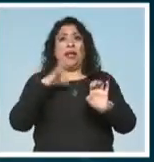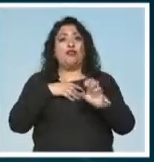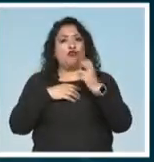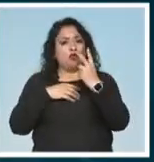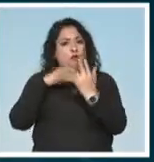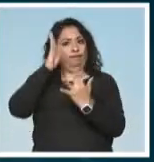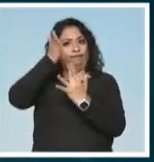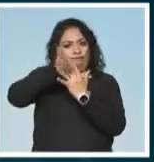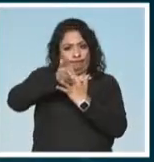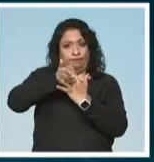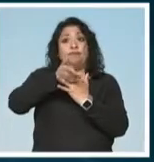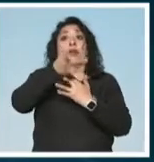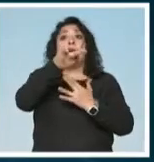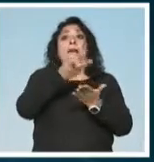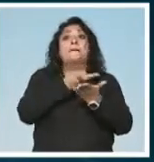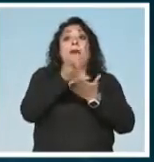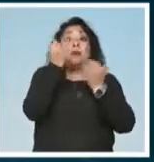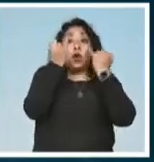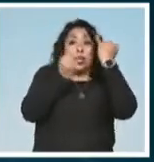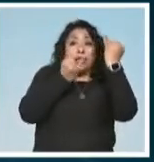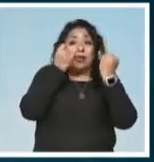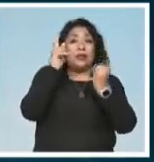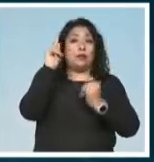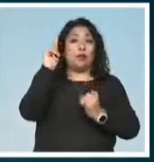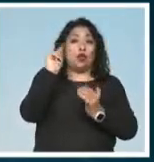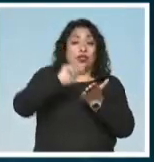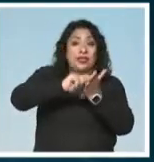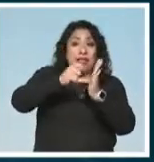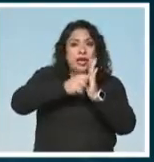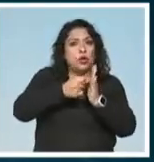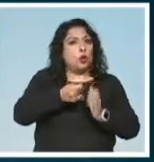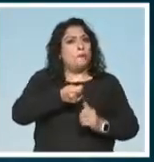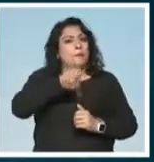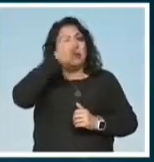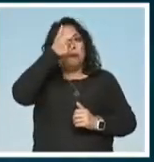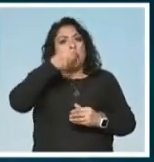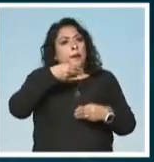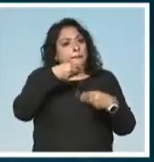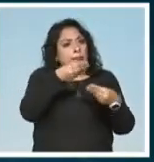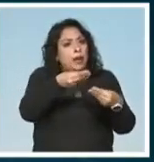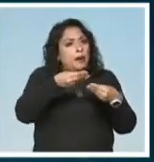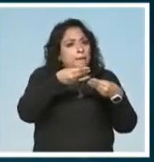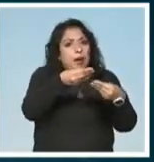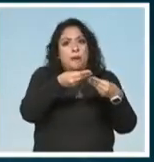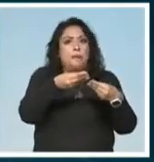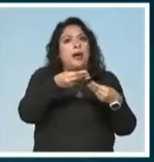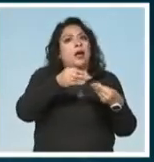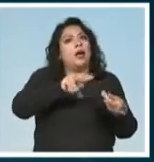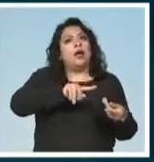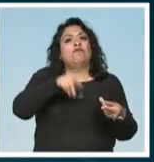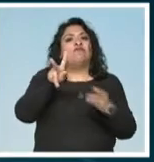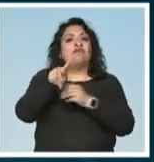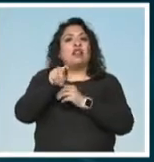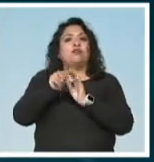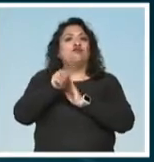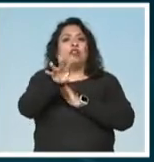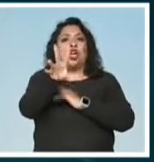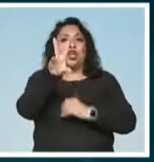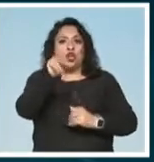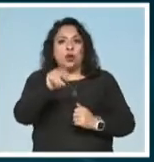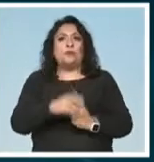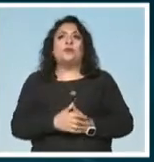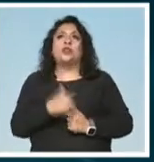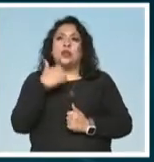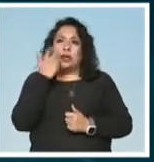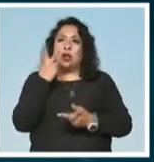dos partes, pues los premios creativos y técnicos fueron los primeros en ser entregados y no fueron televisados. Trato de